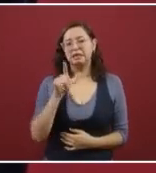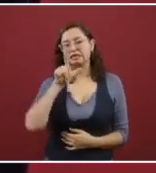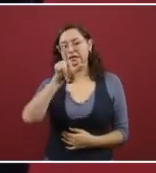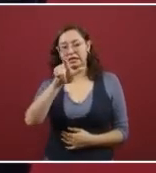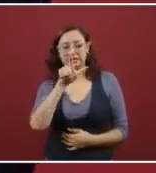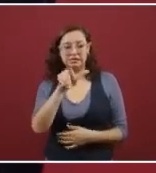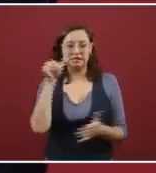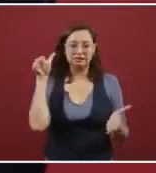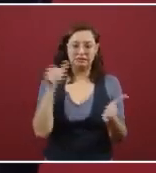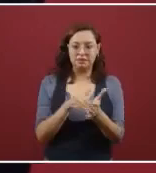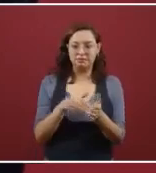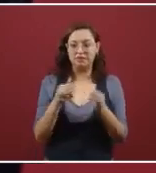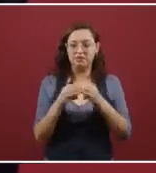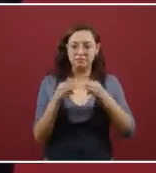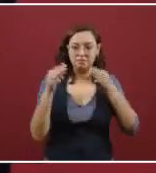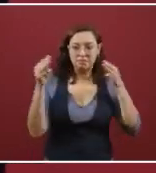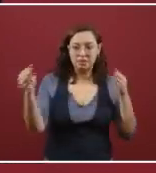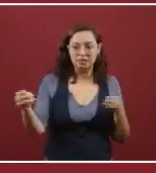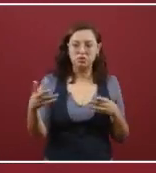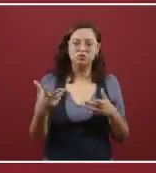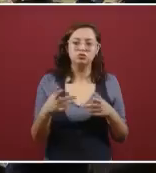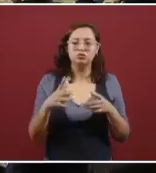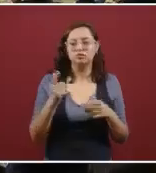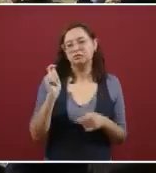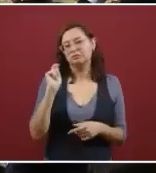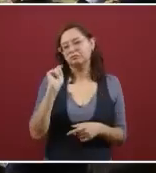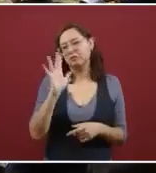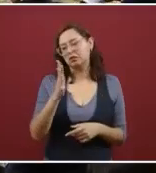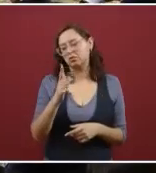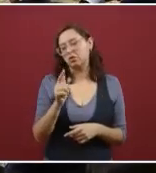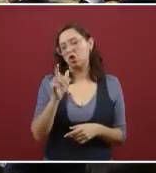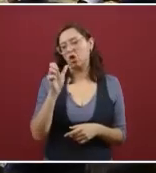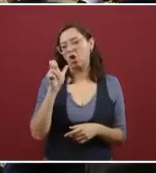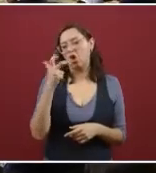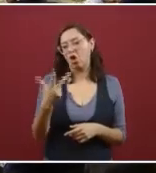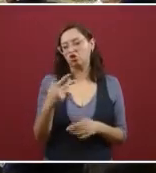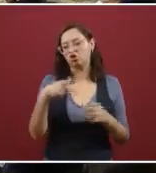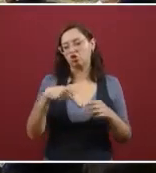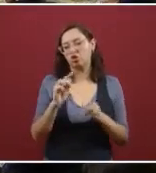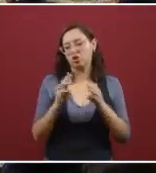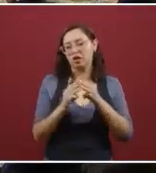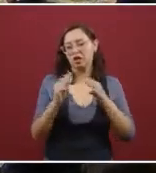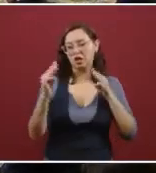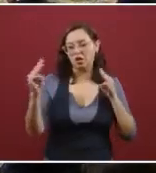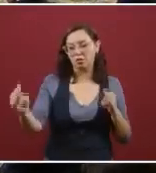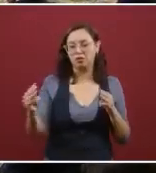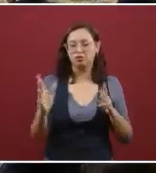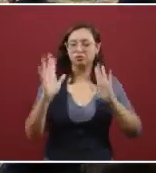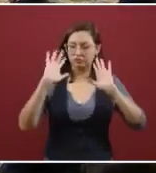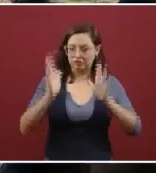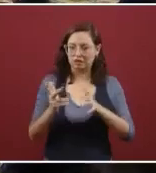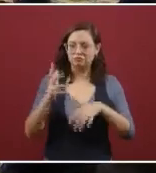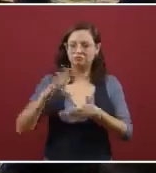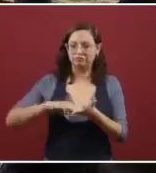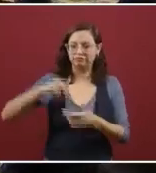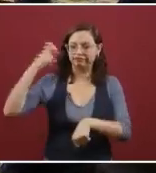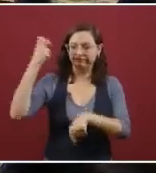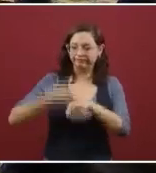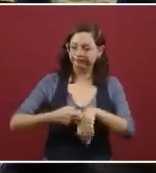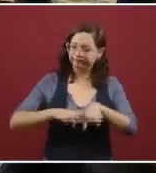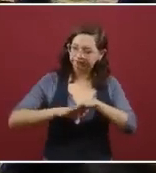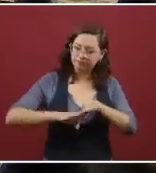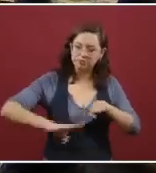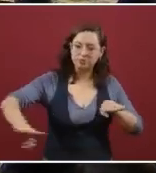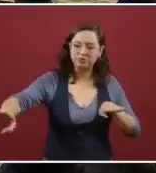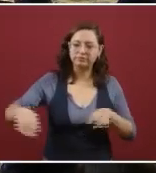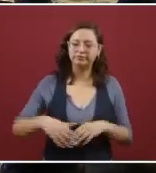17,000 metros cuadrados, que implican 8 kilómetros y medio de ductos con, protegidos con concreto. La que